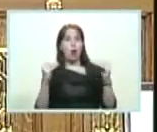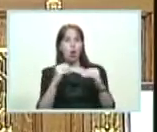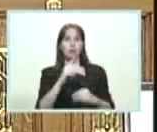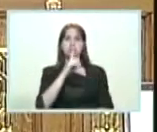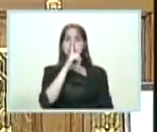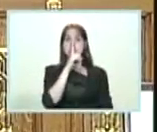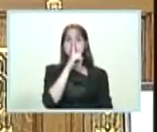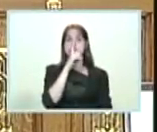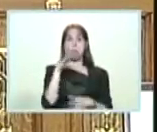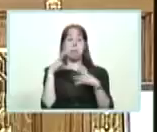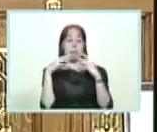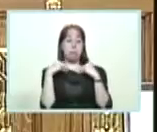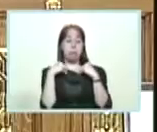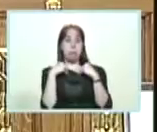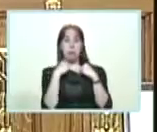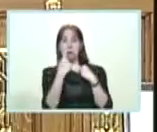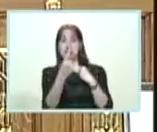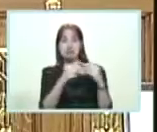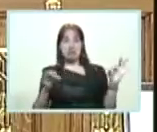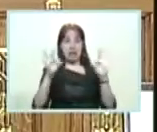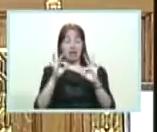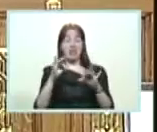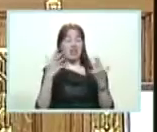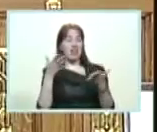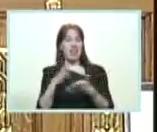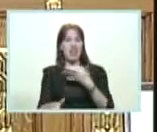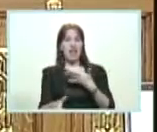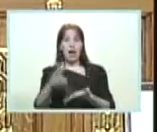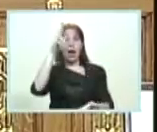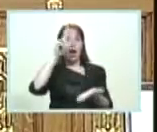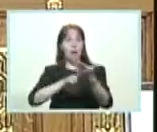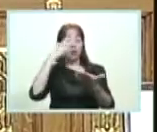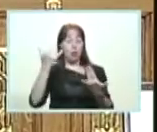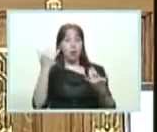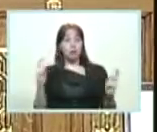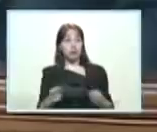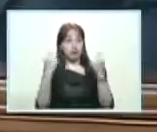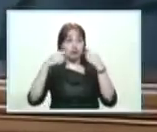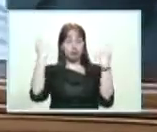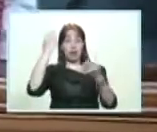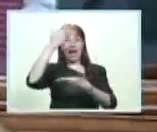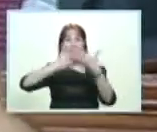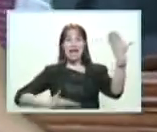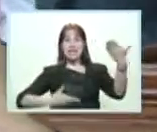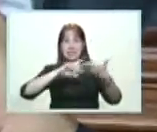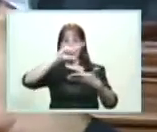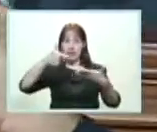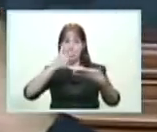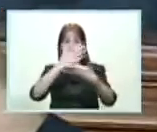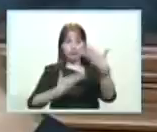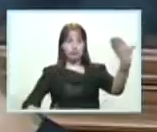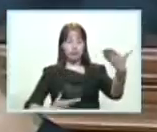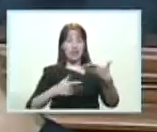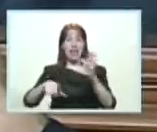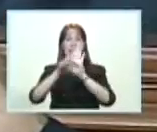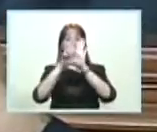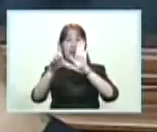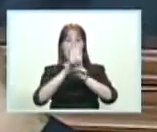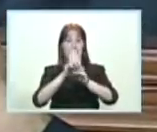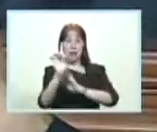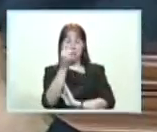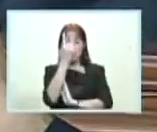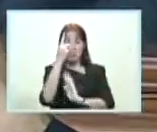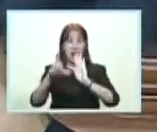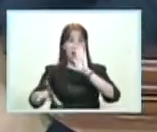lo callan. Ha aprobado y ya ha sido publicada en Gaceta Oficial la ley, la